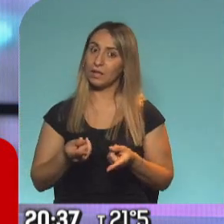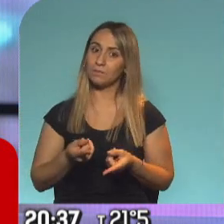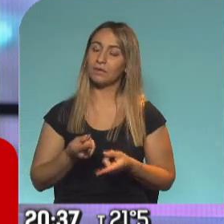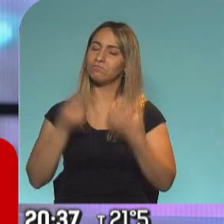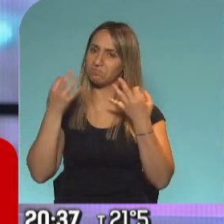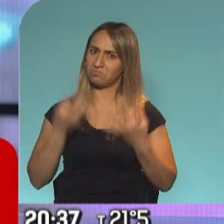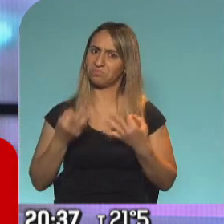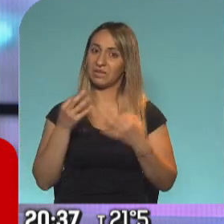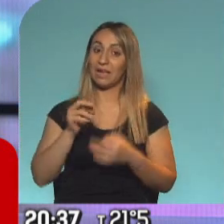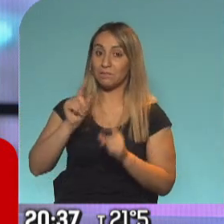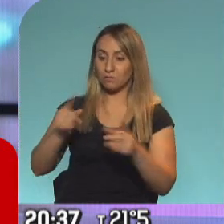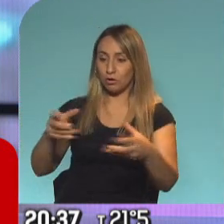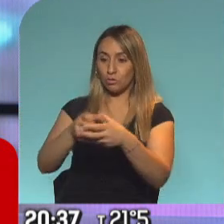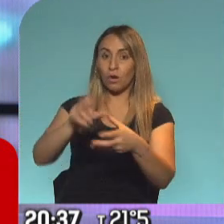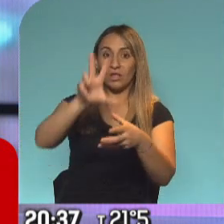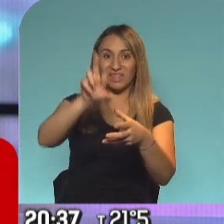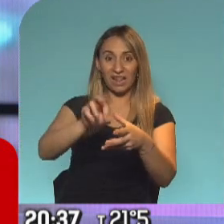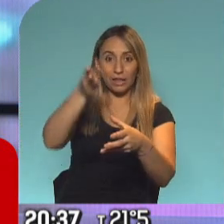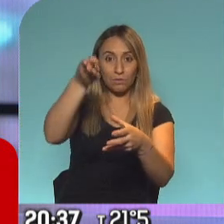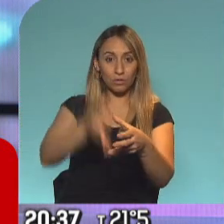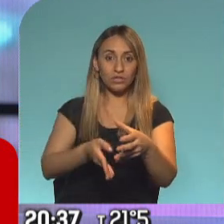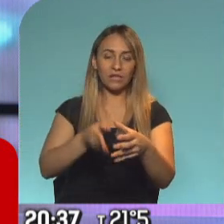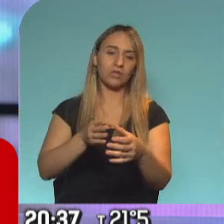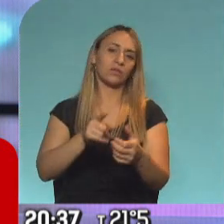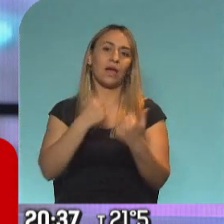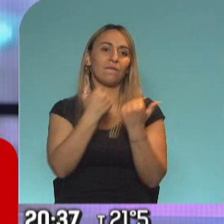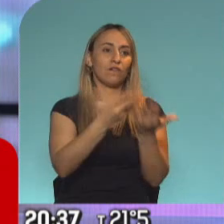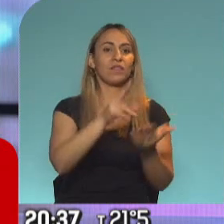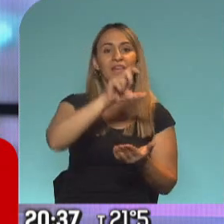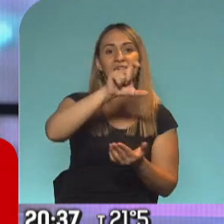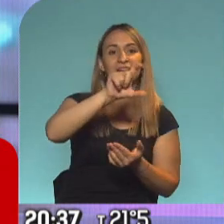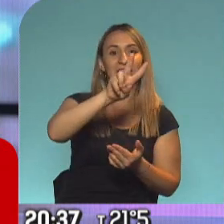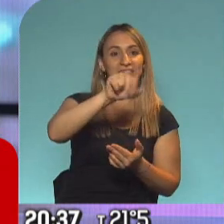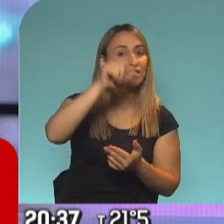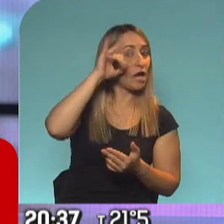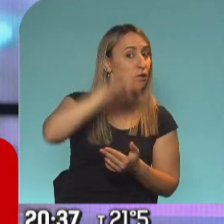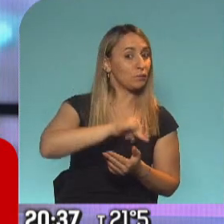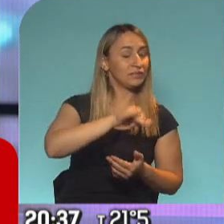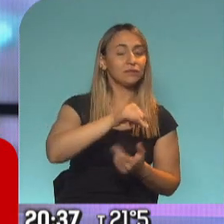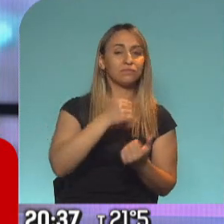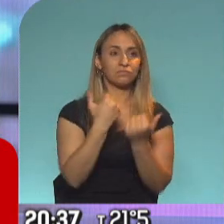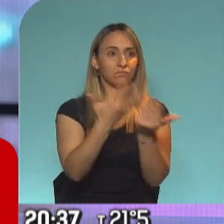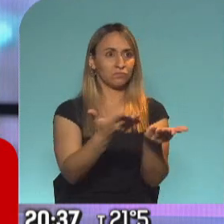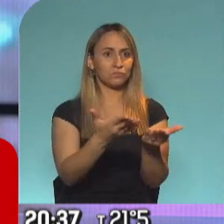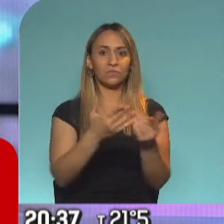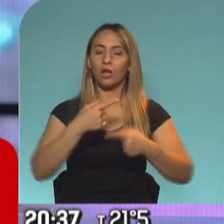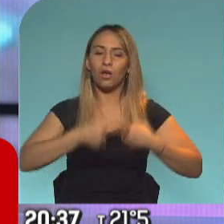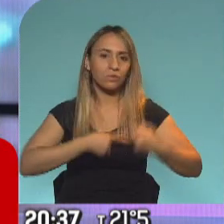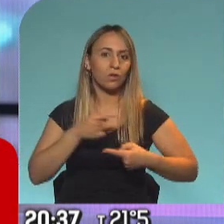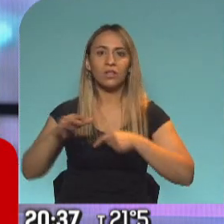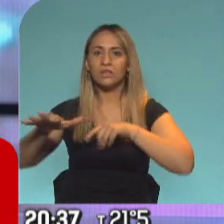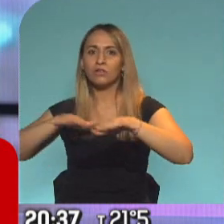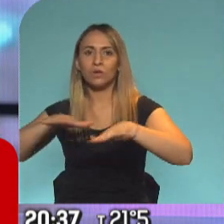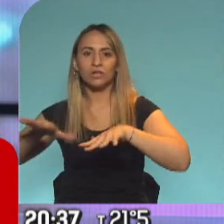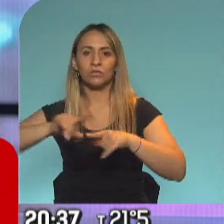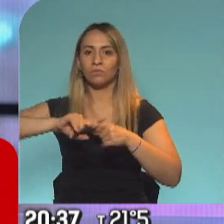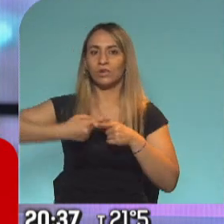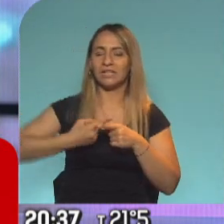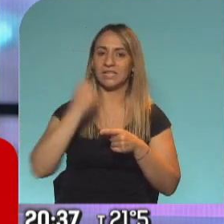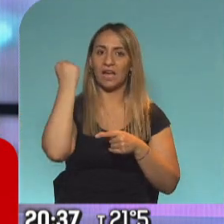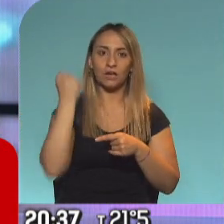proceso electoral y en ese caso participó el 25% de la población, más bajo, pero en ese caso había como